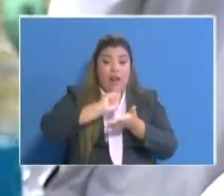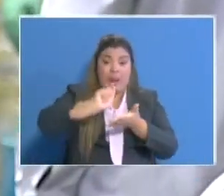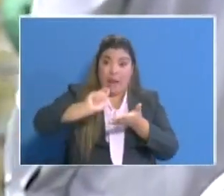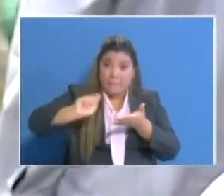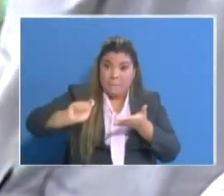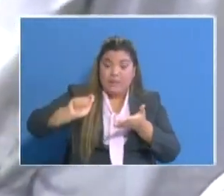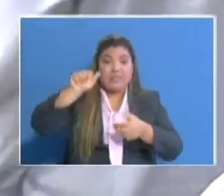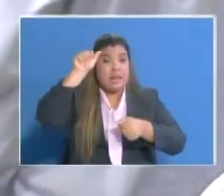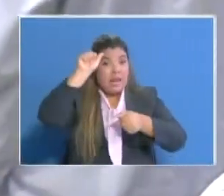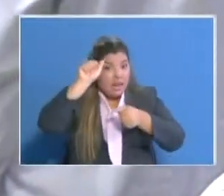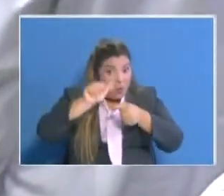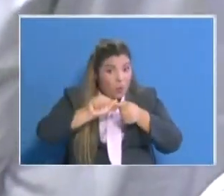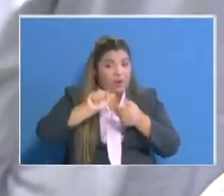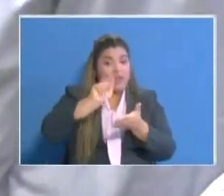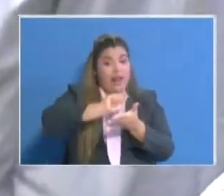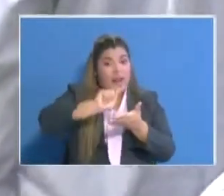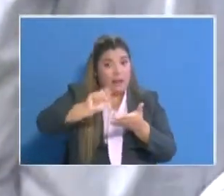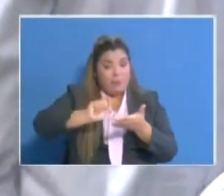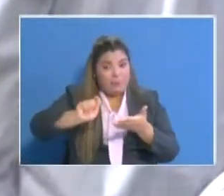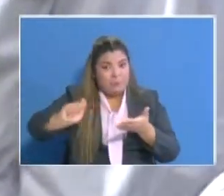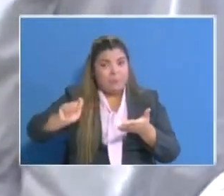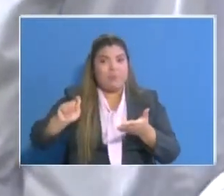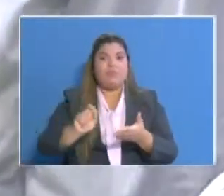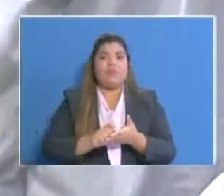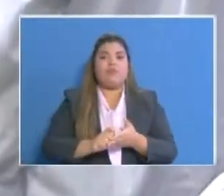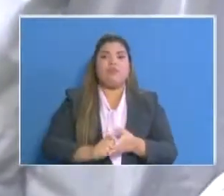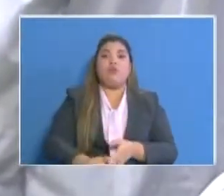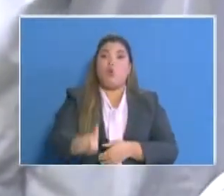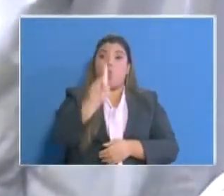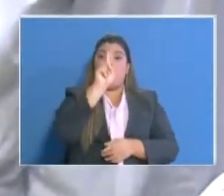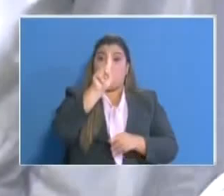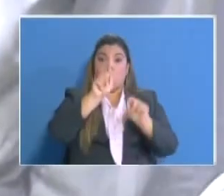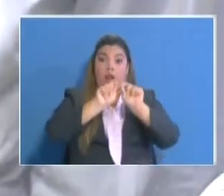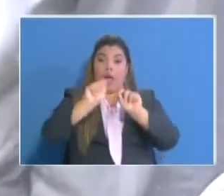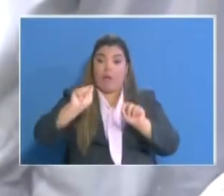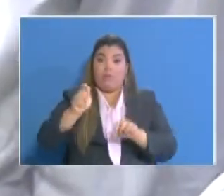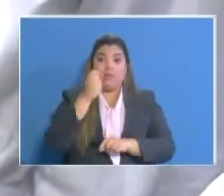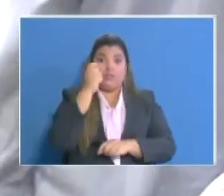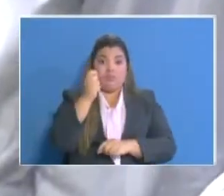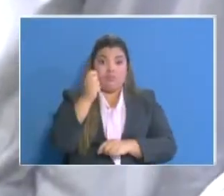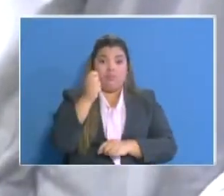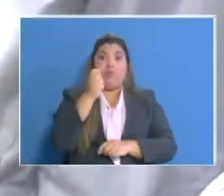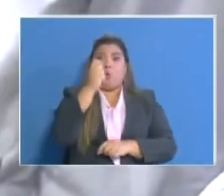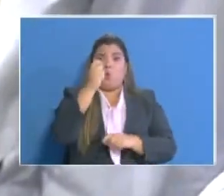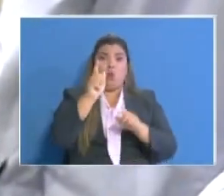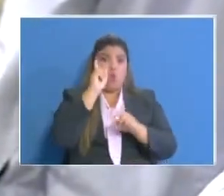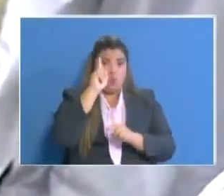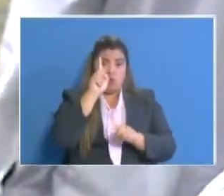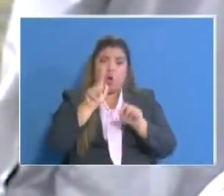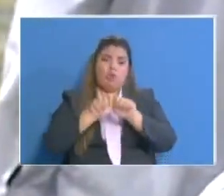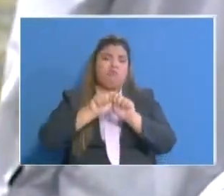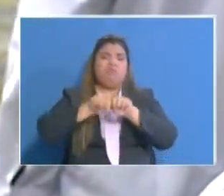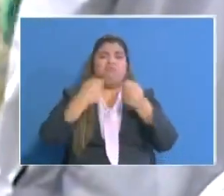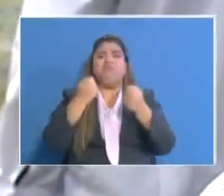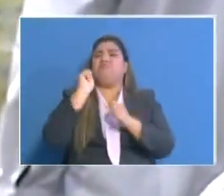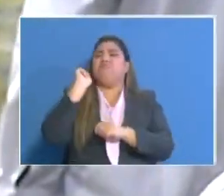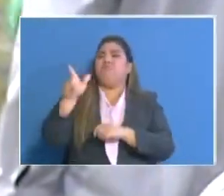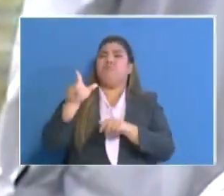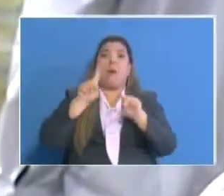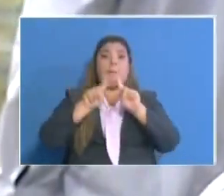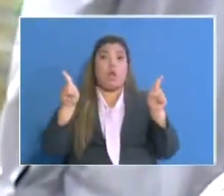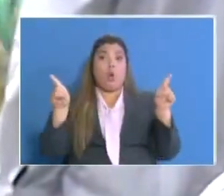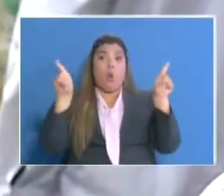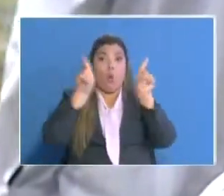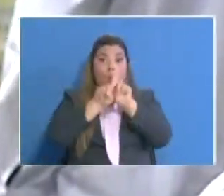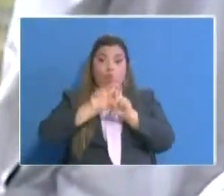recuerden el lápiz, uno solo está listo, pero cuando estamos unidos,